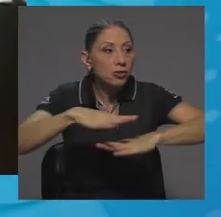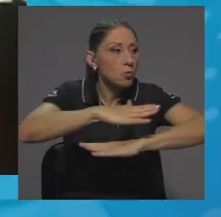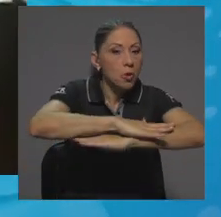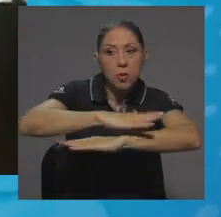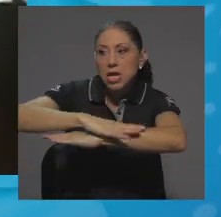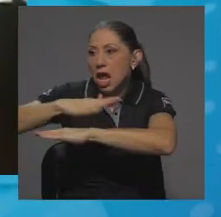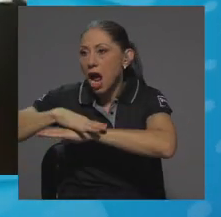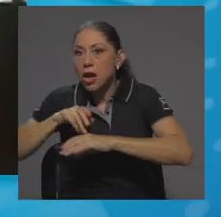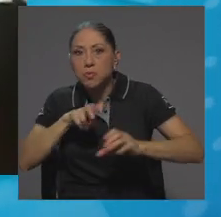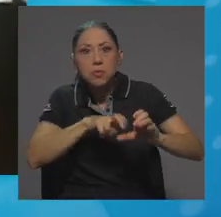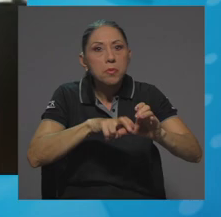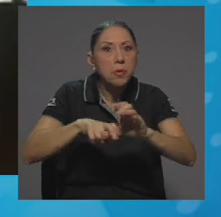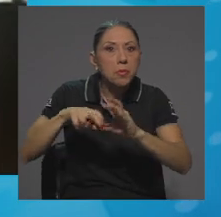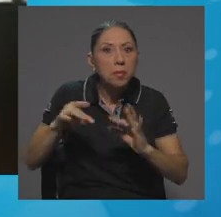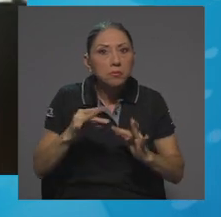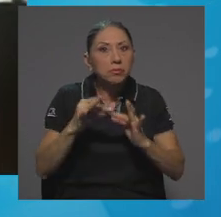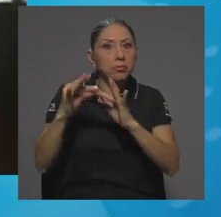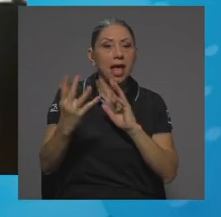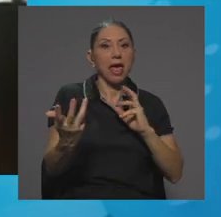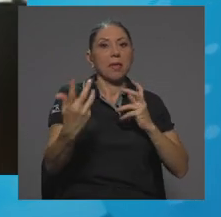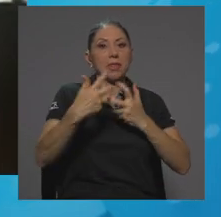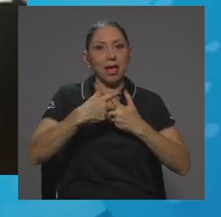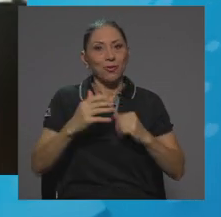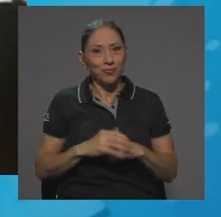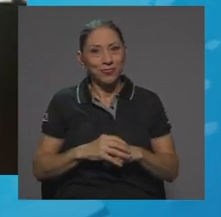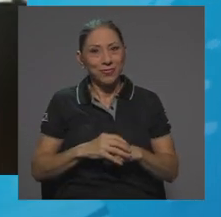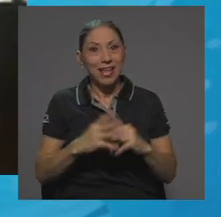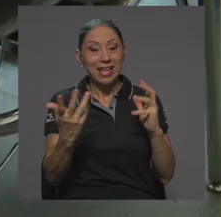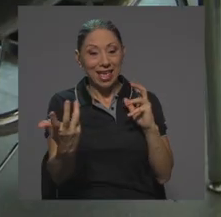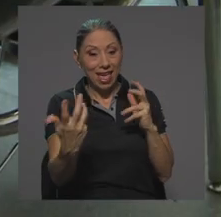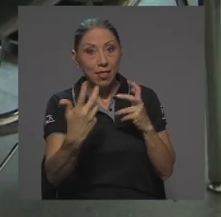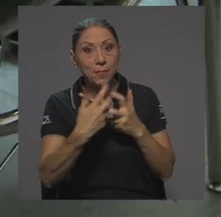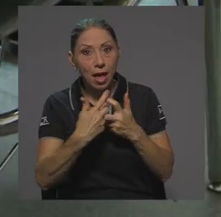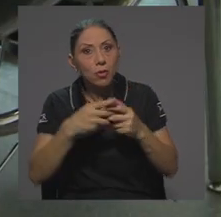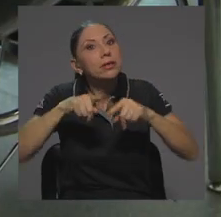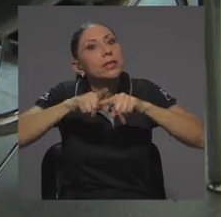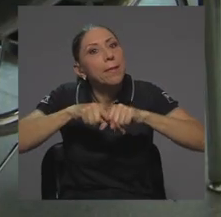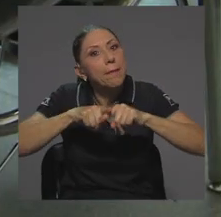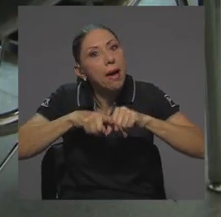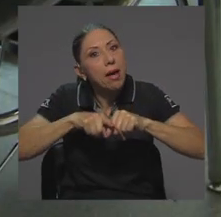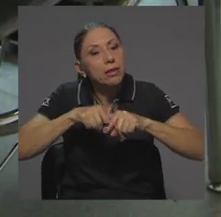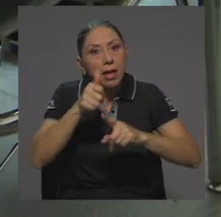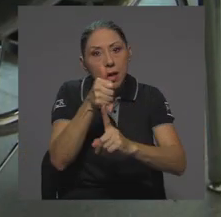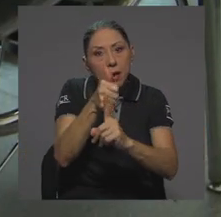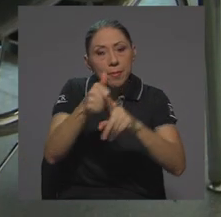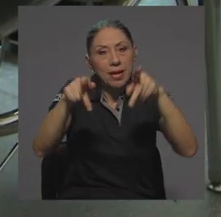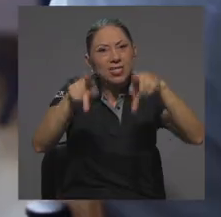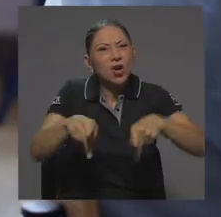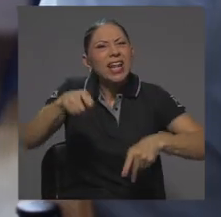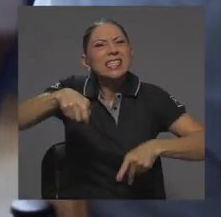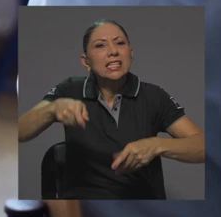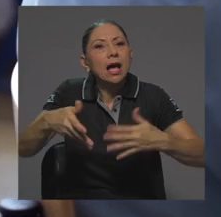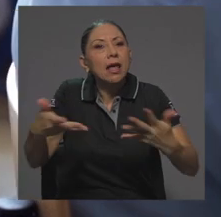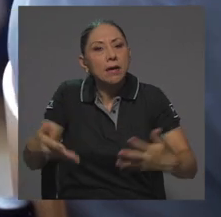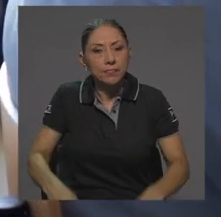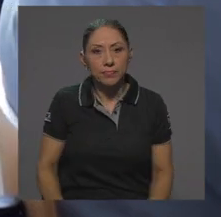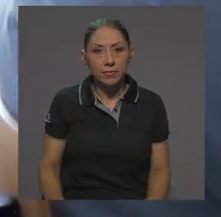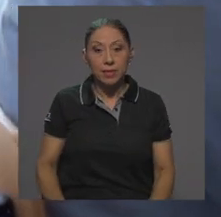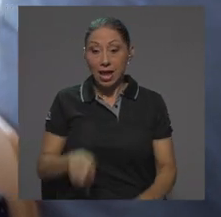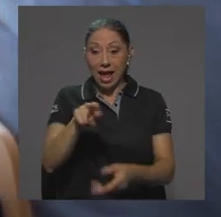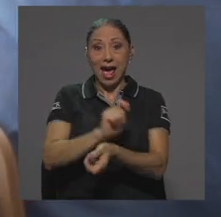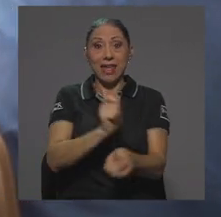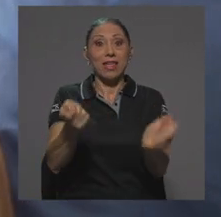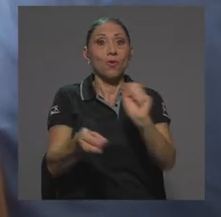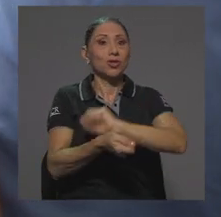mobiliario adaptado, por ejemplo, que en ese caso, más que adaptado, es según el requerimiento de la persona. Cabe destacar que las